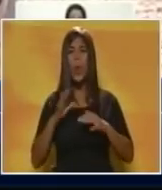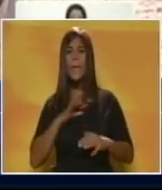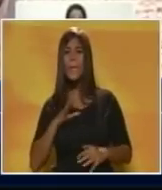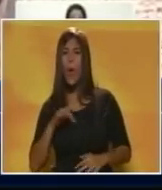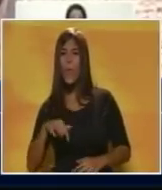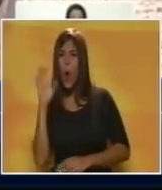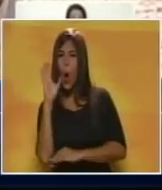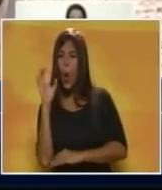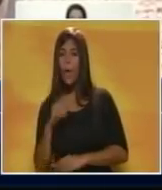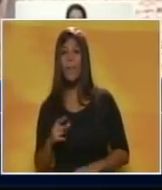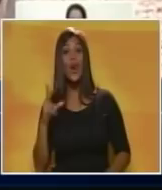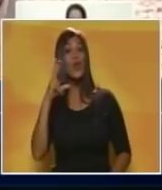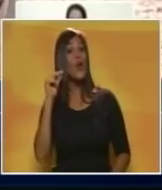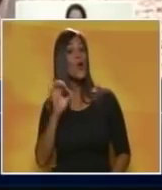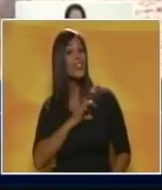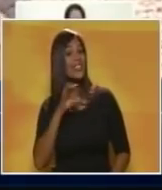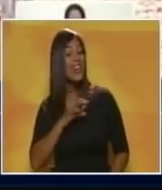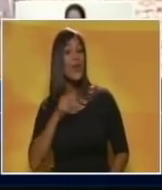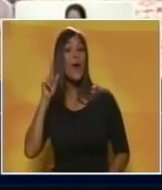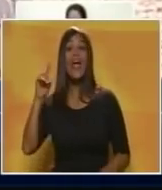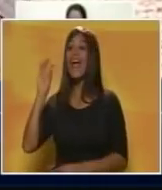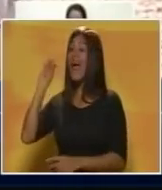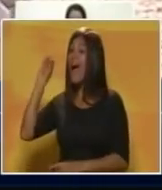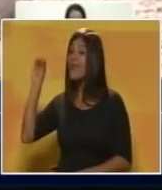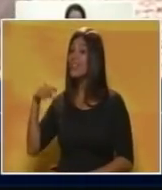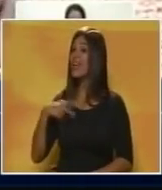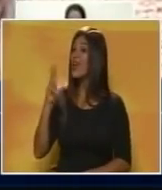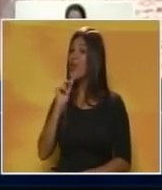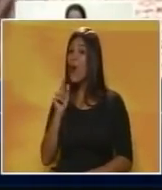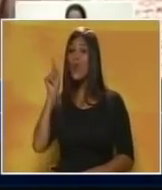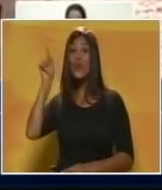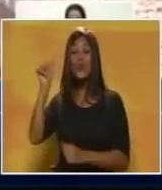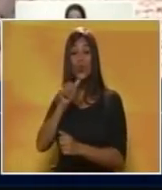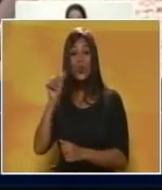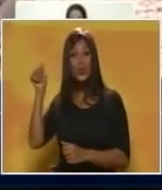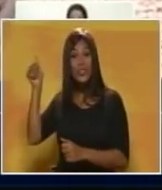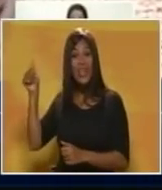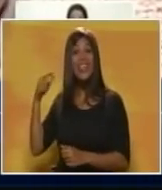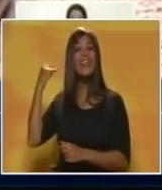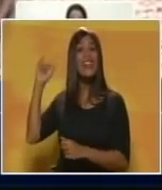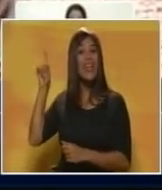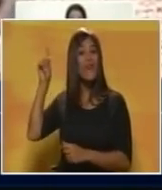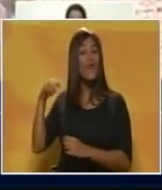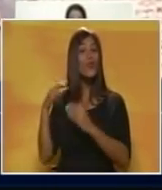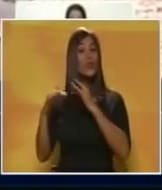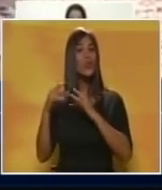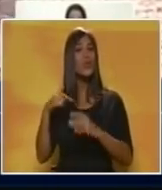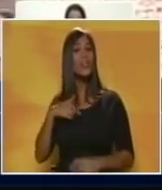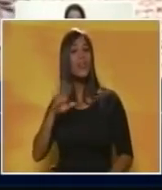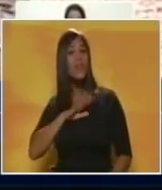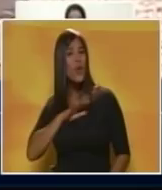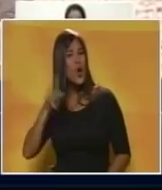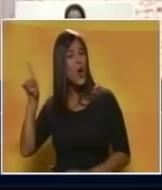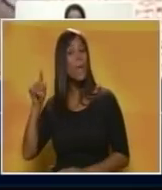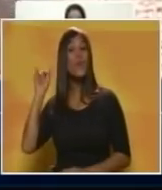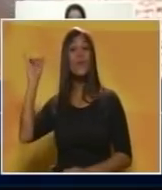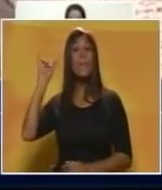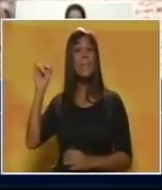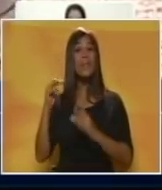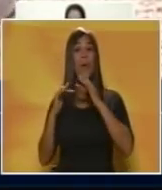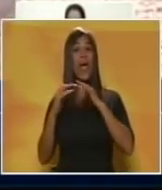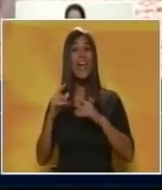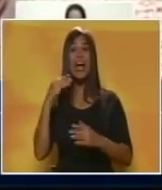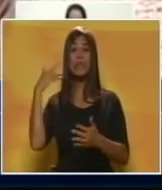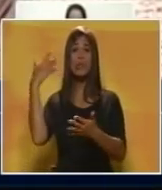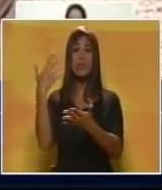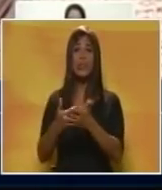jefe militar, no es así. Ustedes tienen allá el berenjenal. Ustedes tienen allá una guerra de